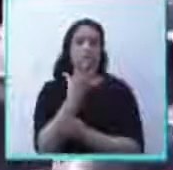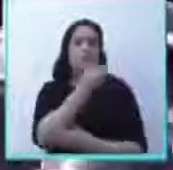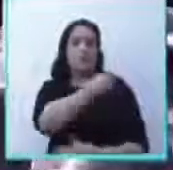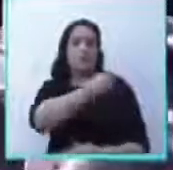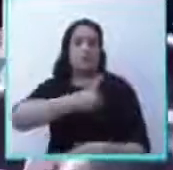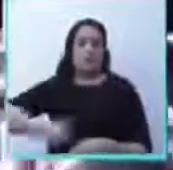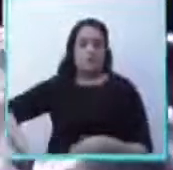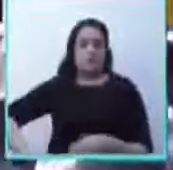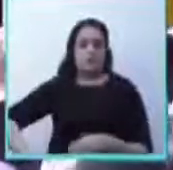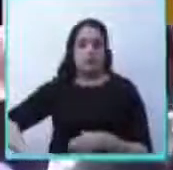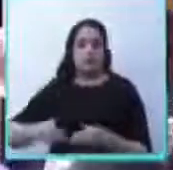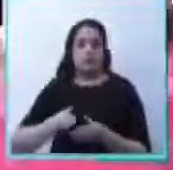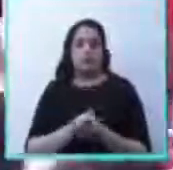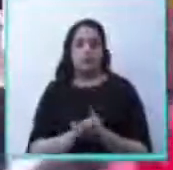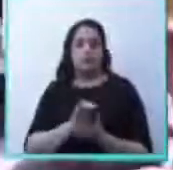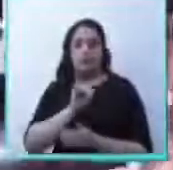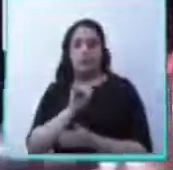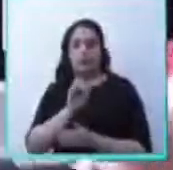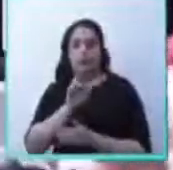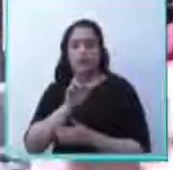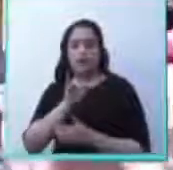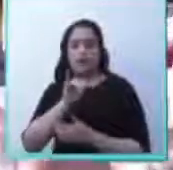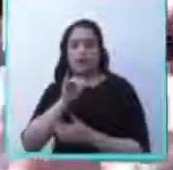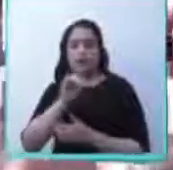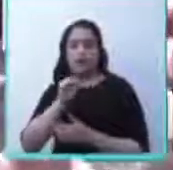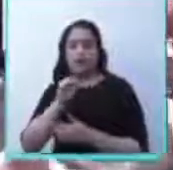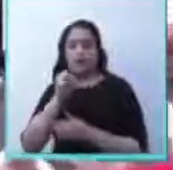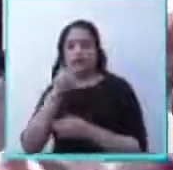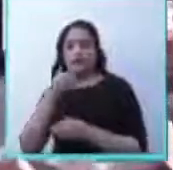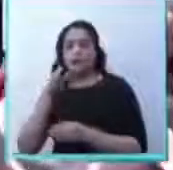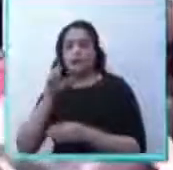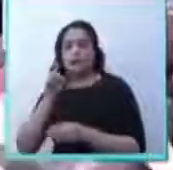Iris Xiomara Castro Sarmiento.